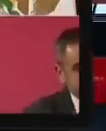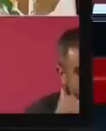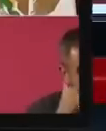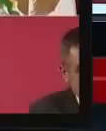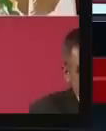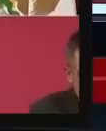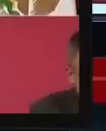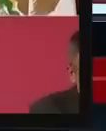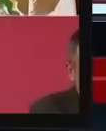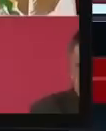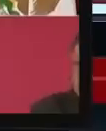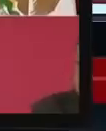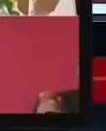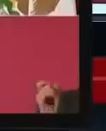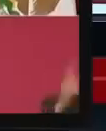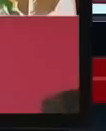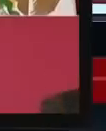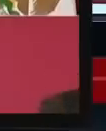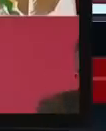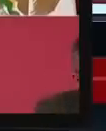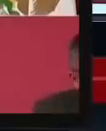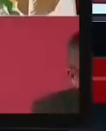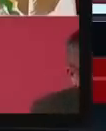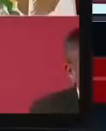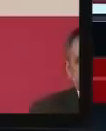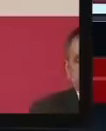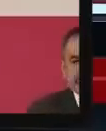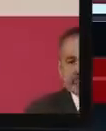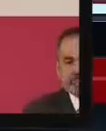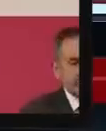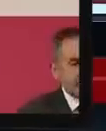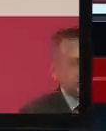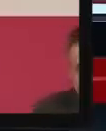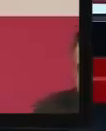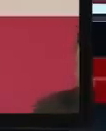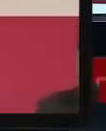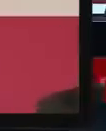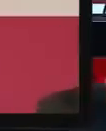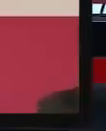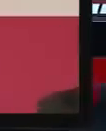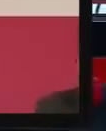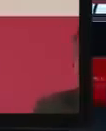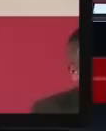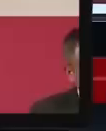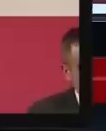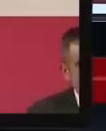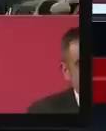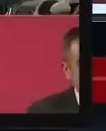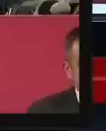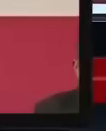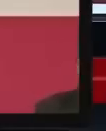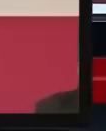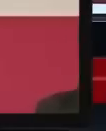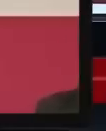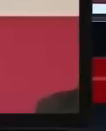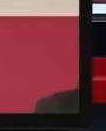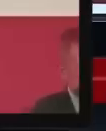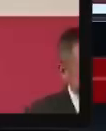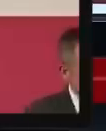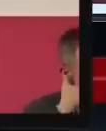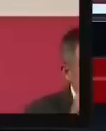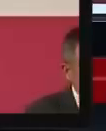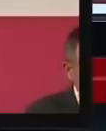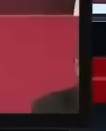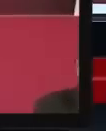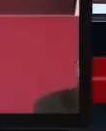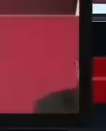porque ya venían actuando mal ya habían demostrado ser chuecos y hablé